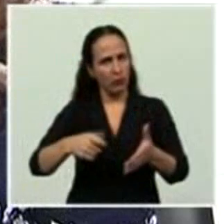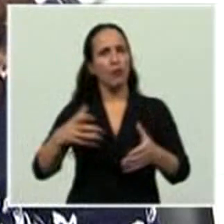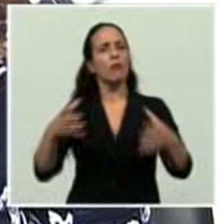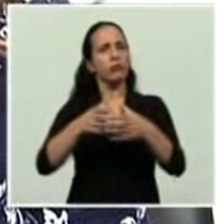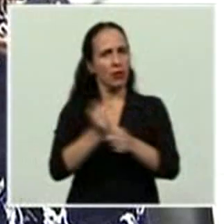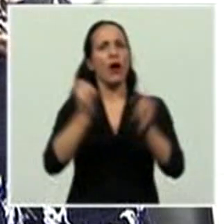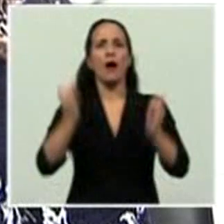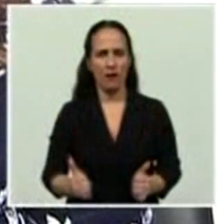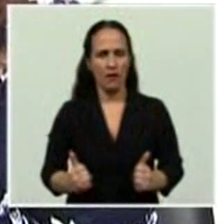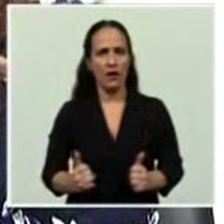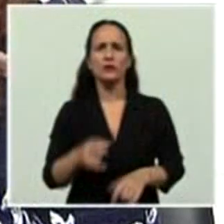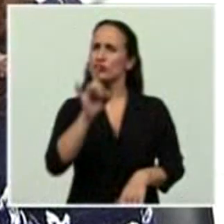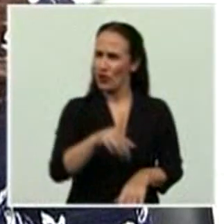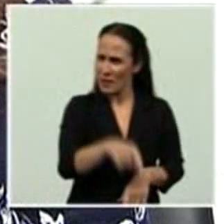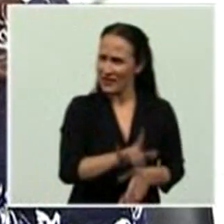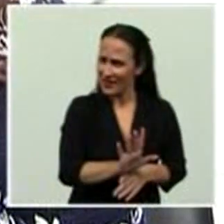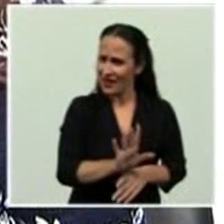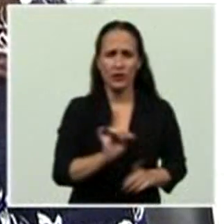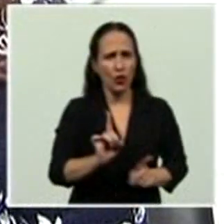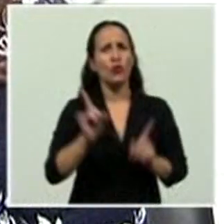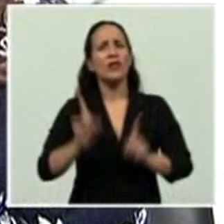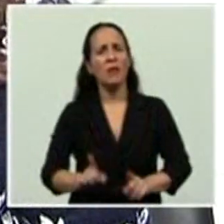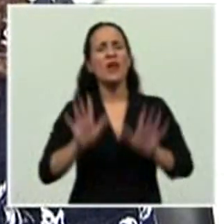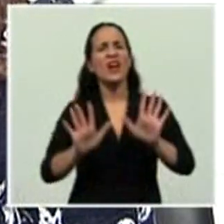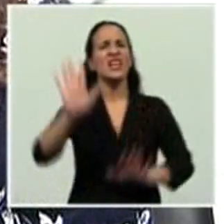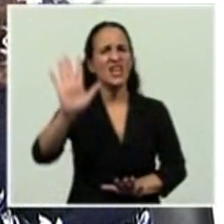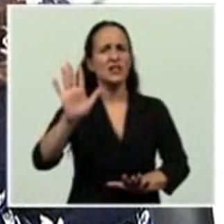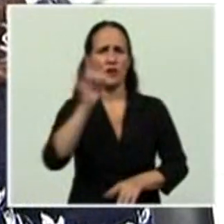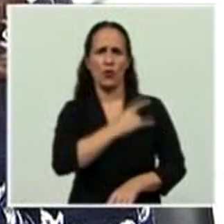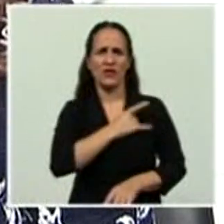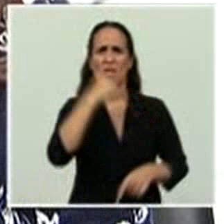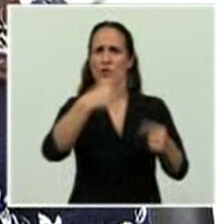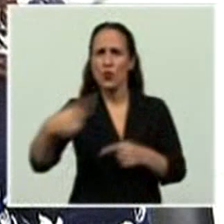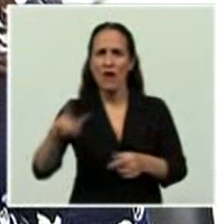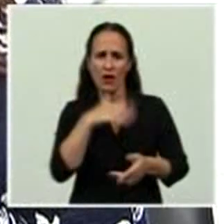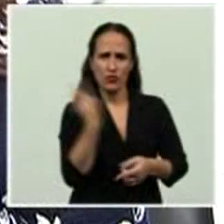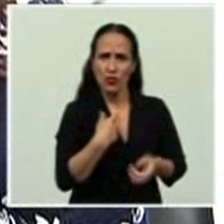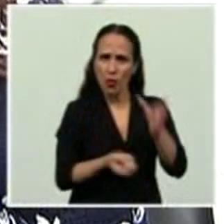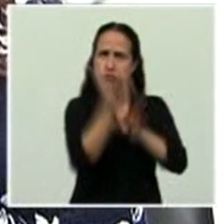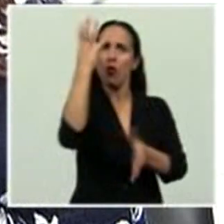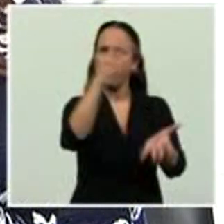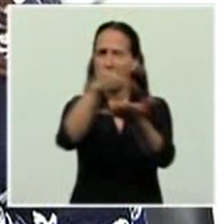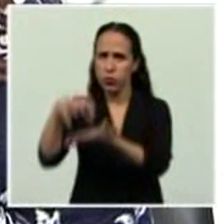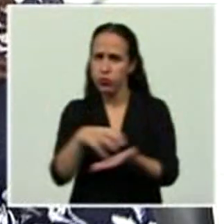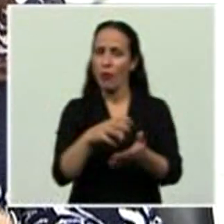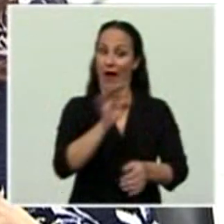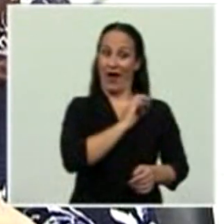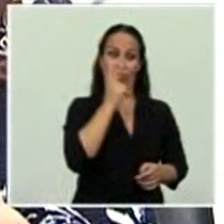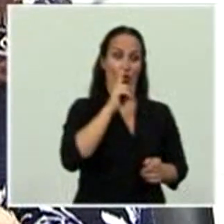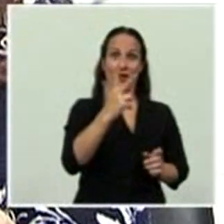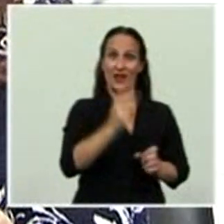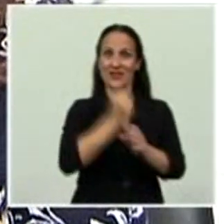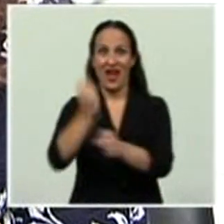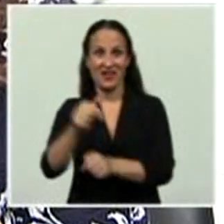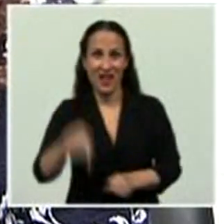solamente esto si no son las 15 nuevas universidades que hemos creado desde el año 2003 a la fecha donde